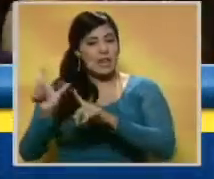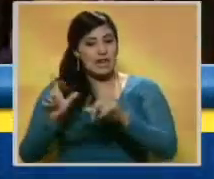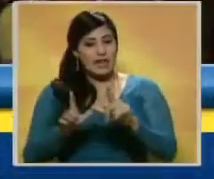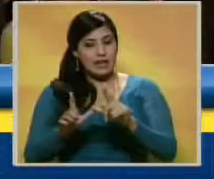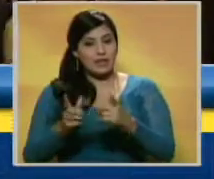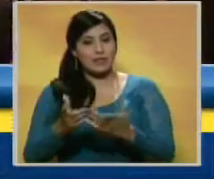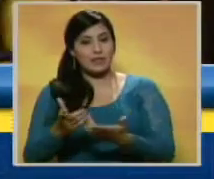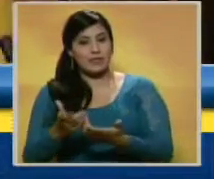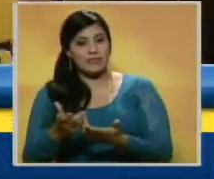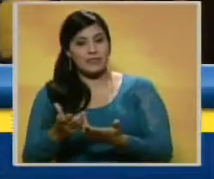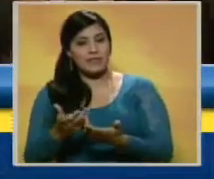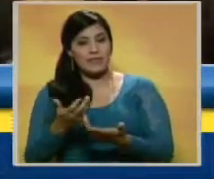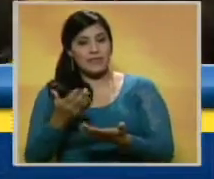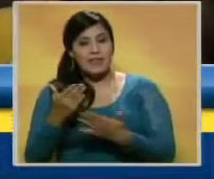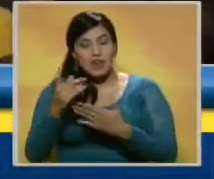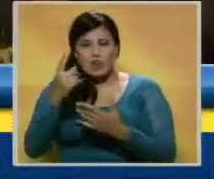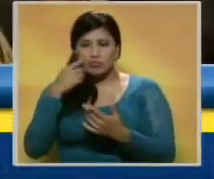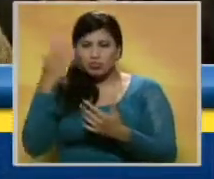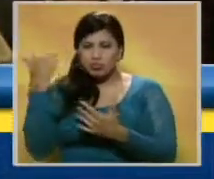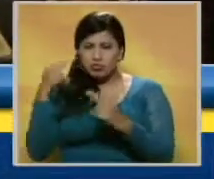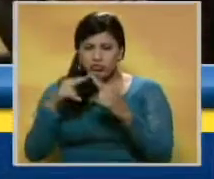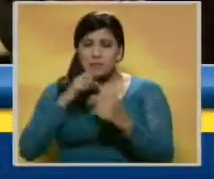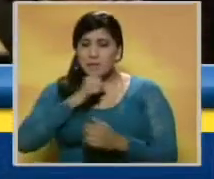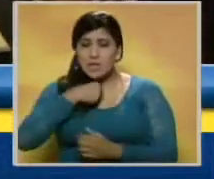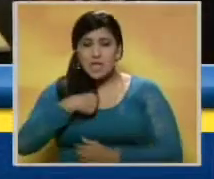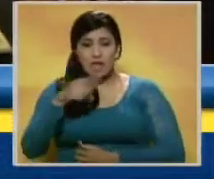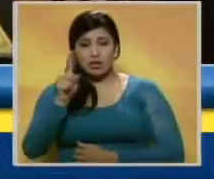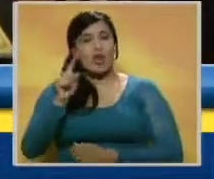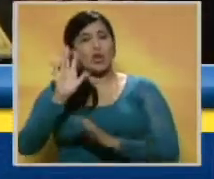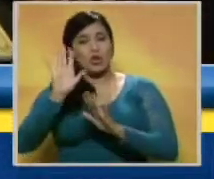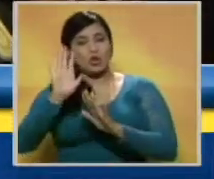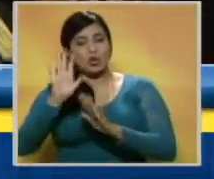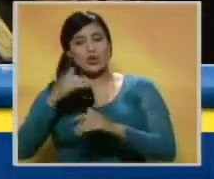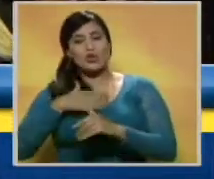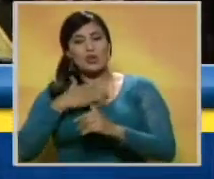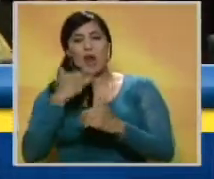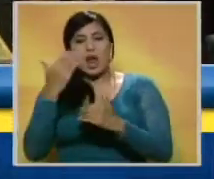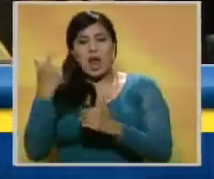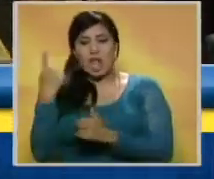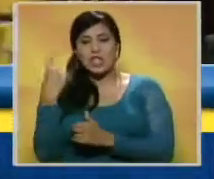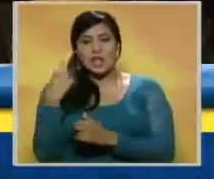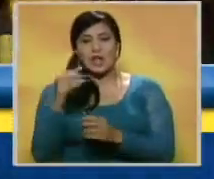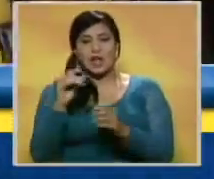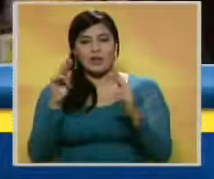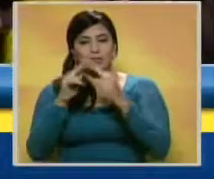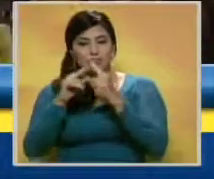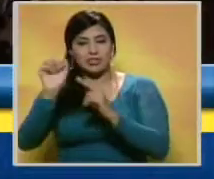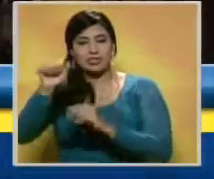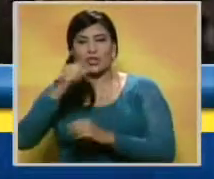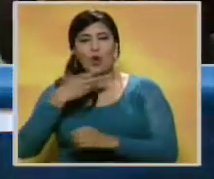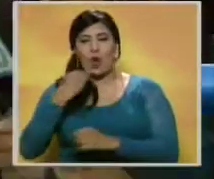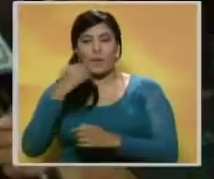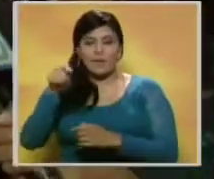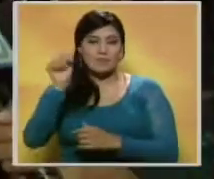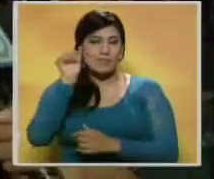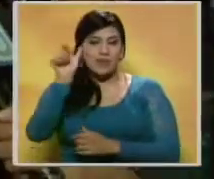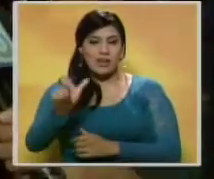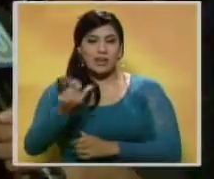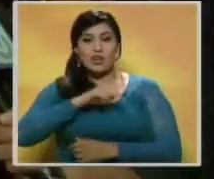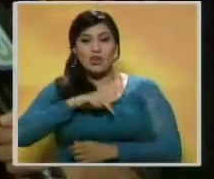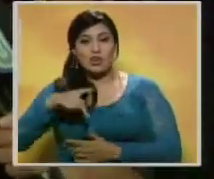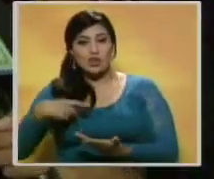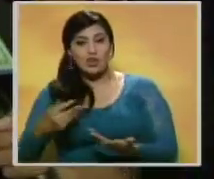¿Qué? ¿Cómo que muchos años? Bueno, sí, es verdad. Yo a Lirio la conozco desde ayer. Es verdad. Porque